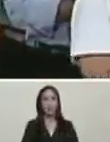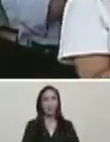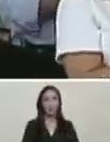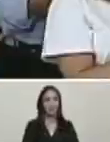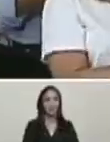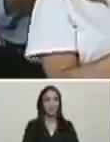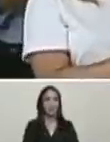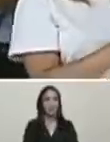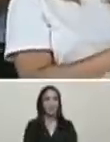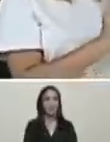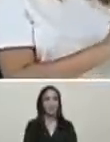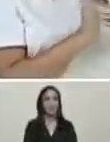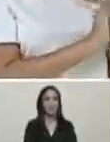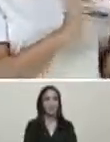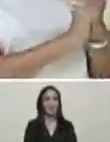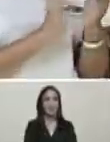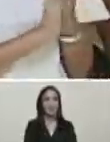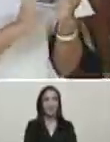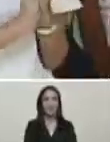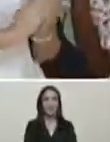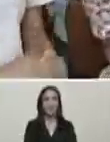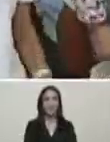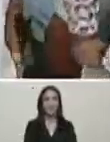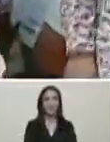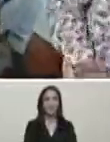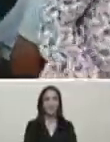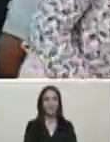vicepresidenta. Cúmplase.